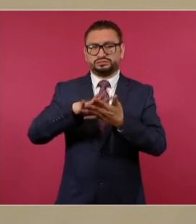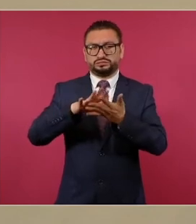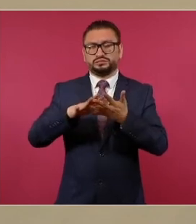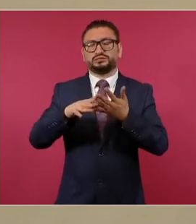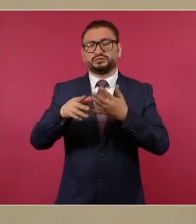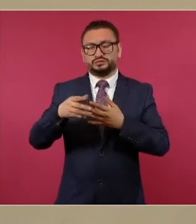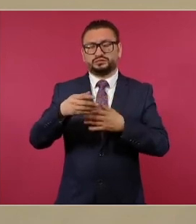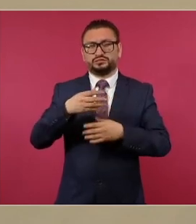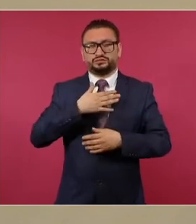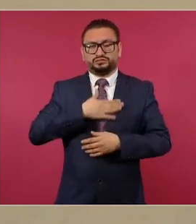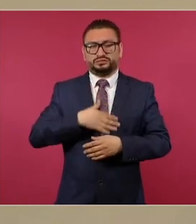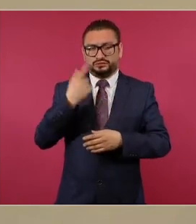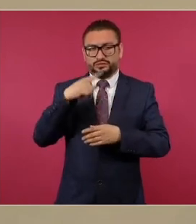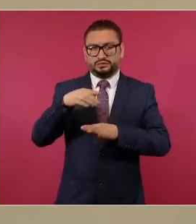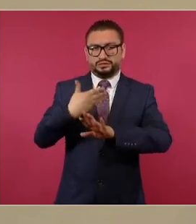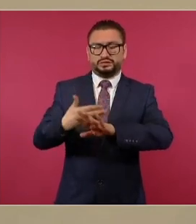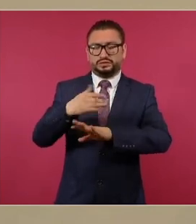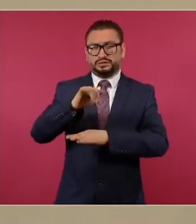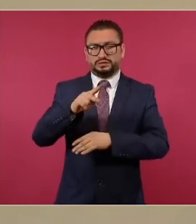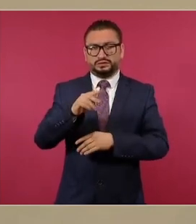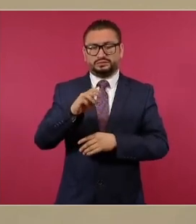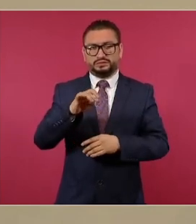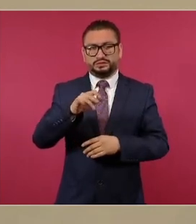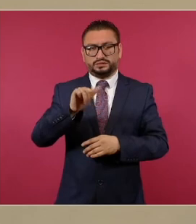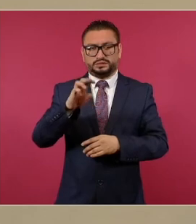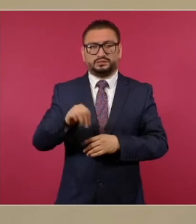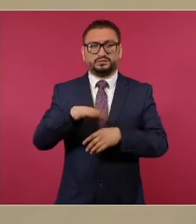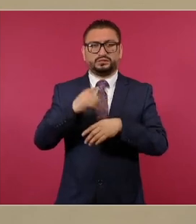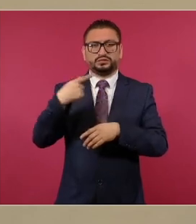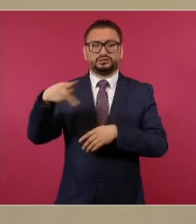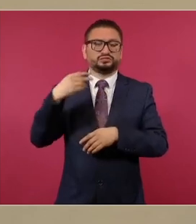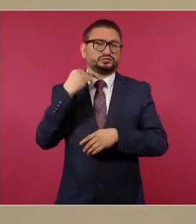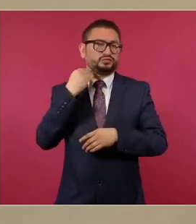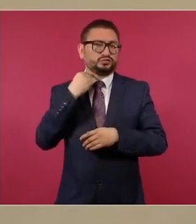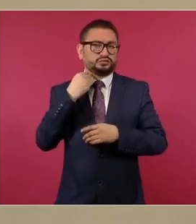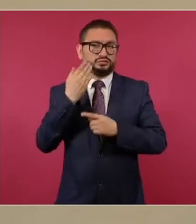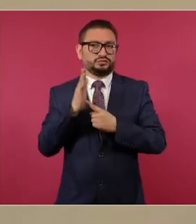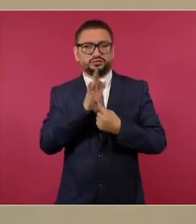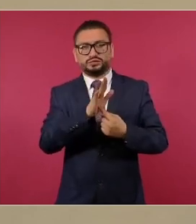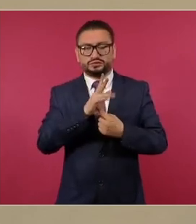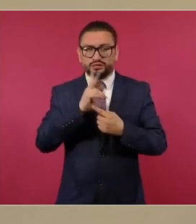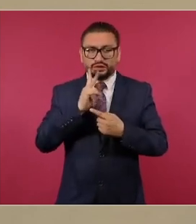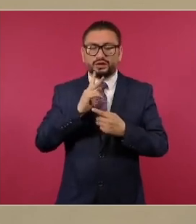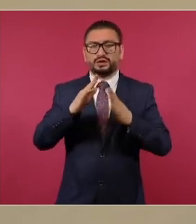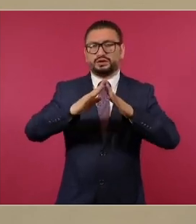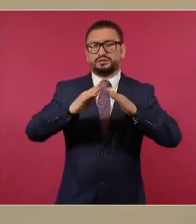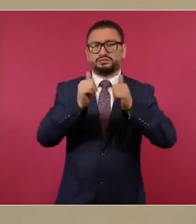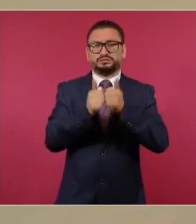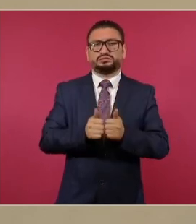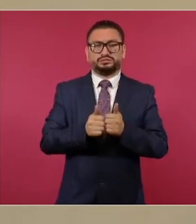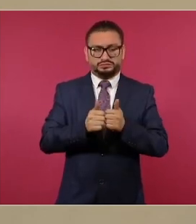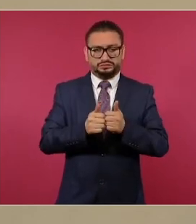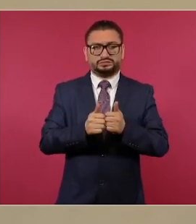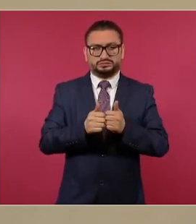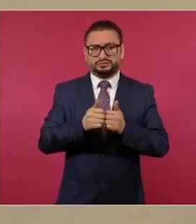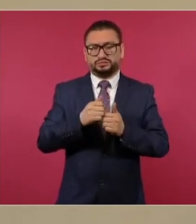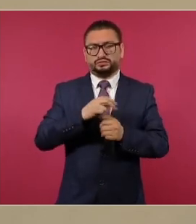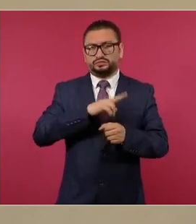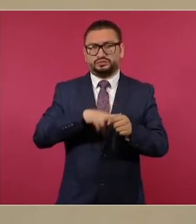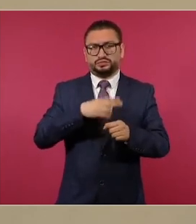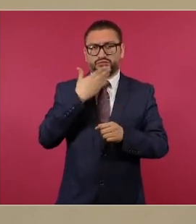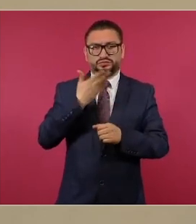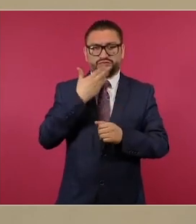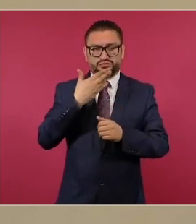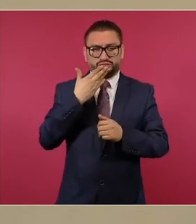preventiva justificada a Janet Miriam, en virtud de que su defensa logró acreditar el arraigo domiciliario habitual y asiento